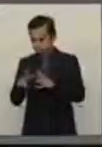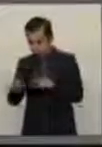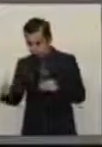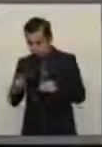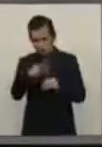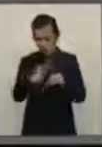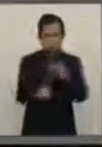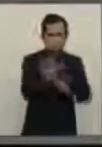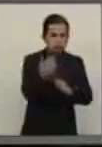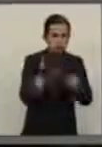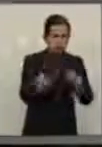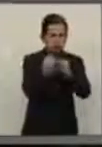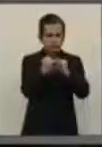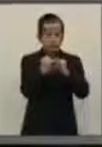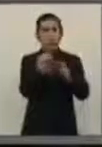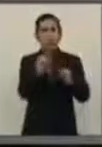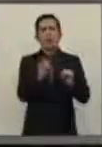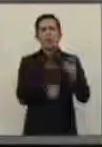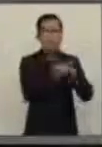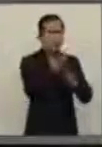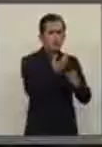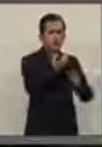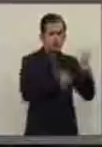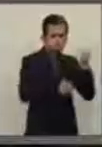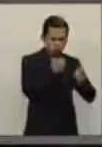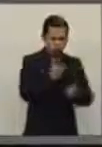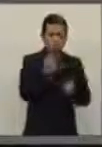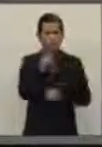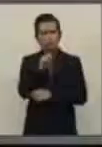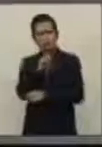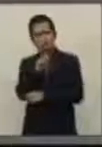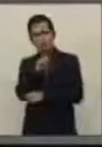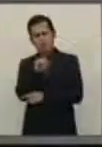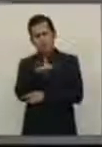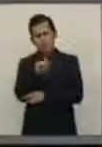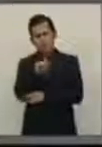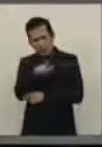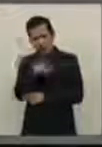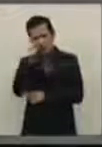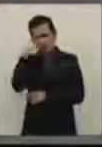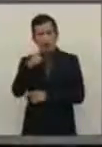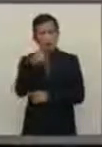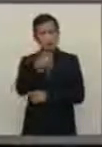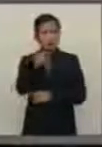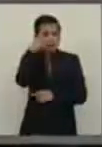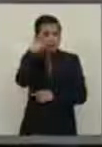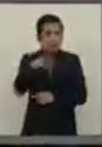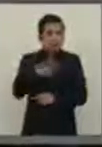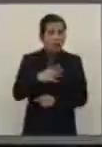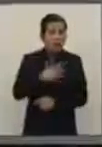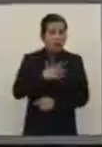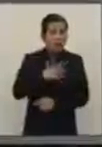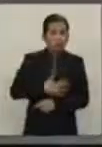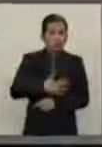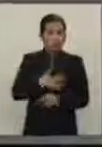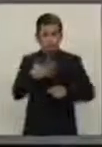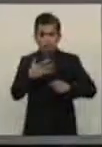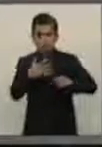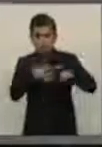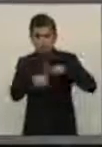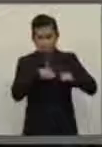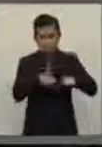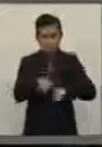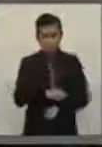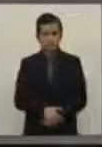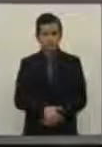nuevos juzgados o tribunales que sean instituidos para la impartición de justicia laboral.